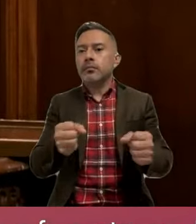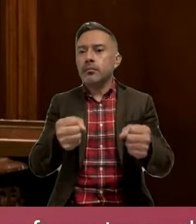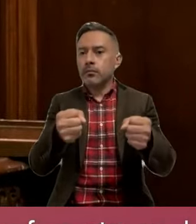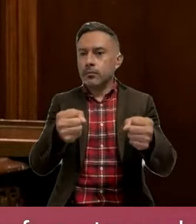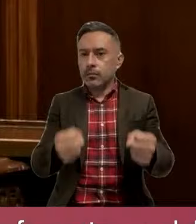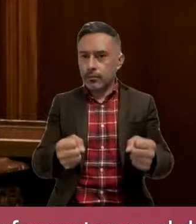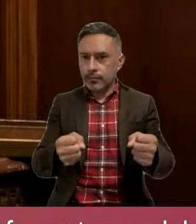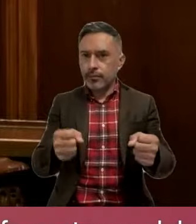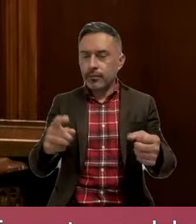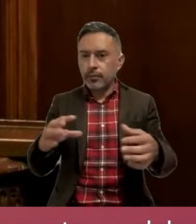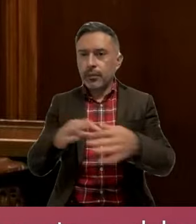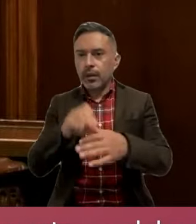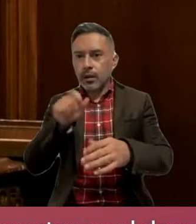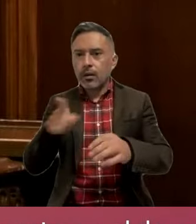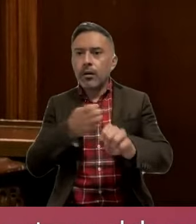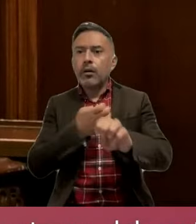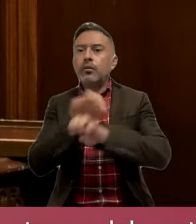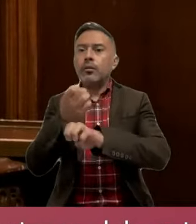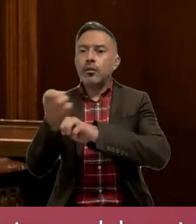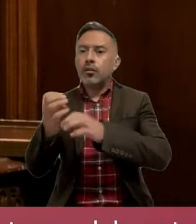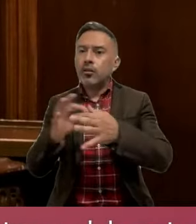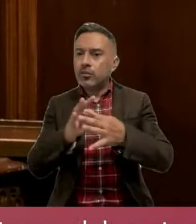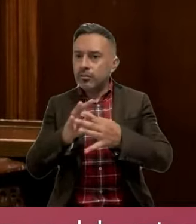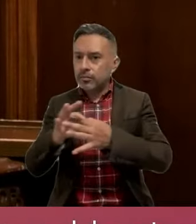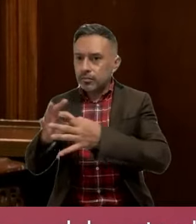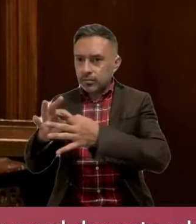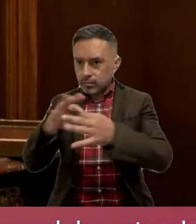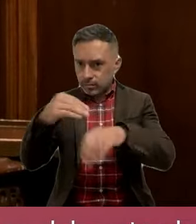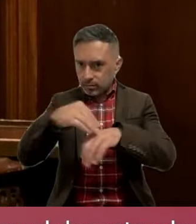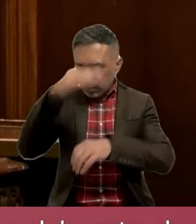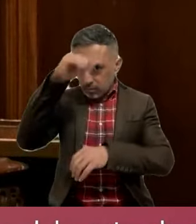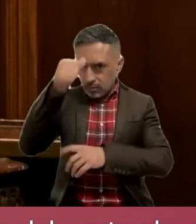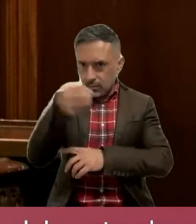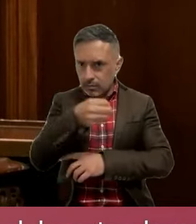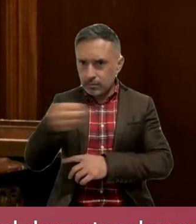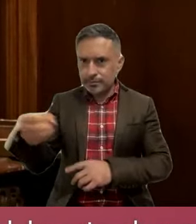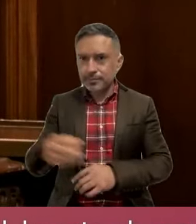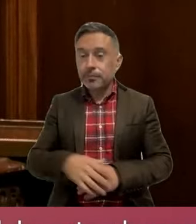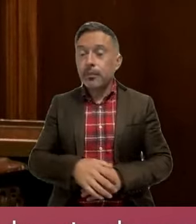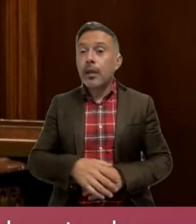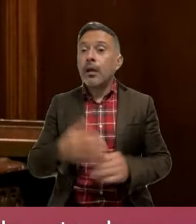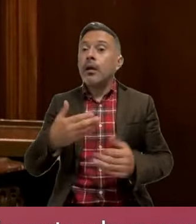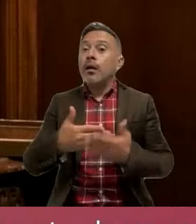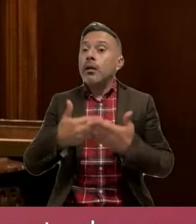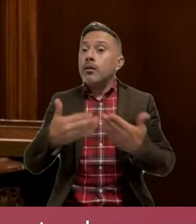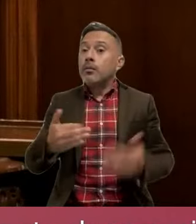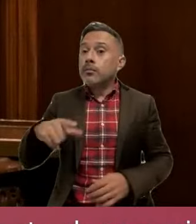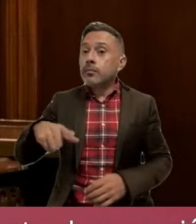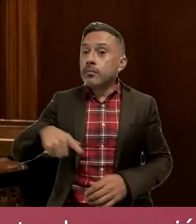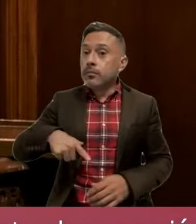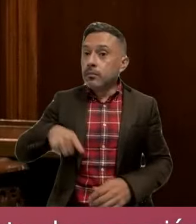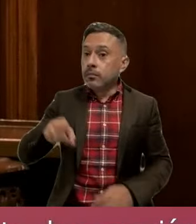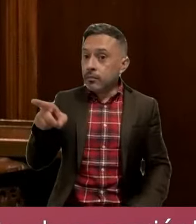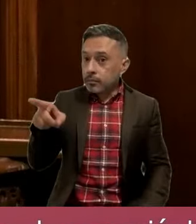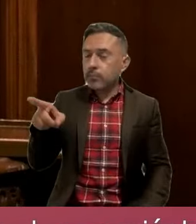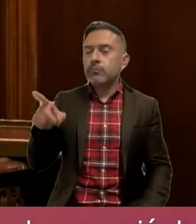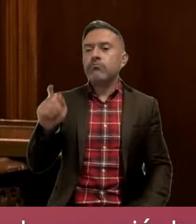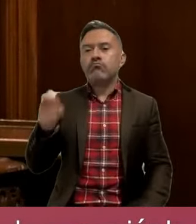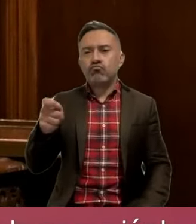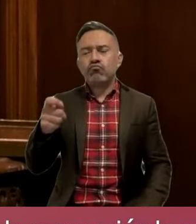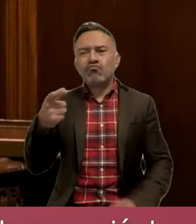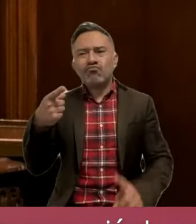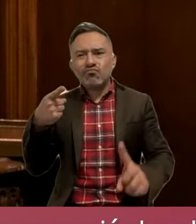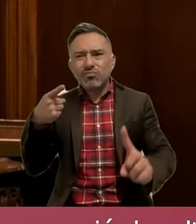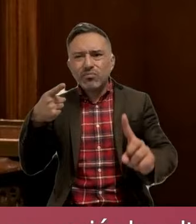las entidades federativas. En este gobierno se apuesta por fomentar la